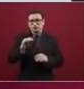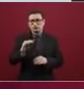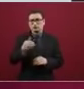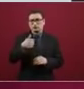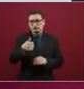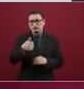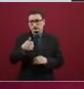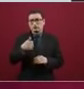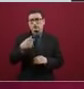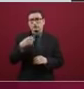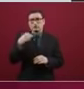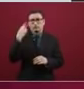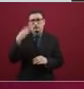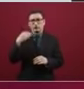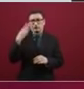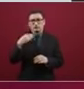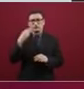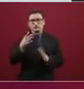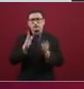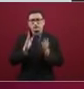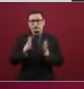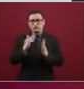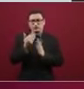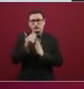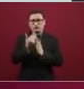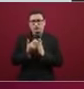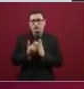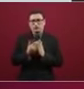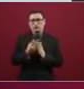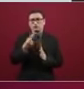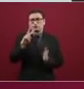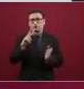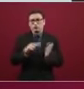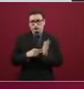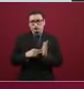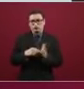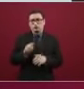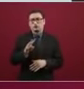2,796 y en marzo ya hay una baja a